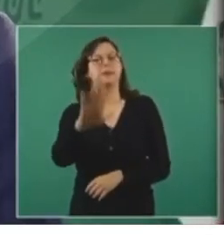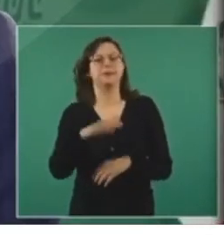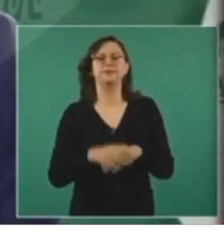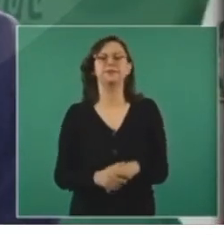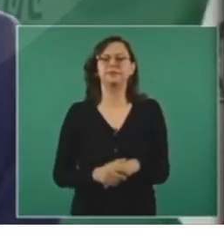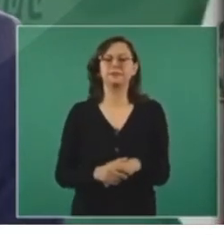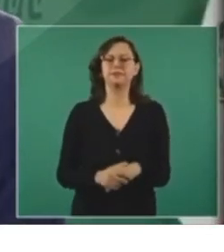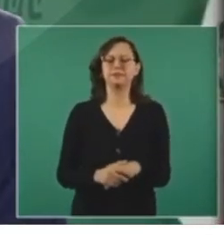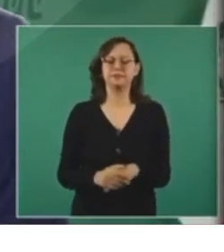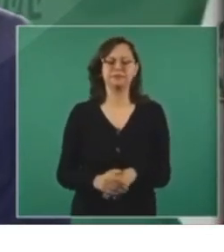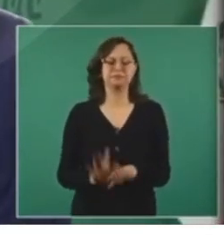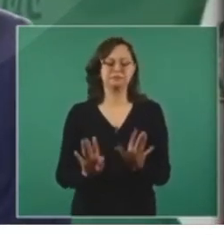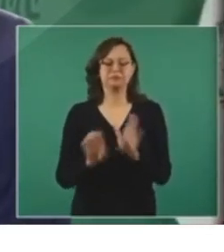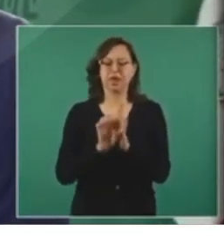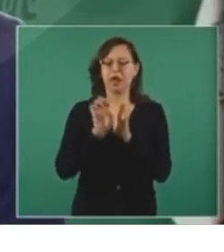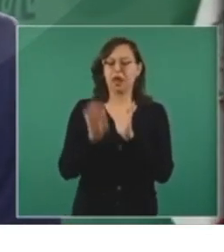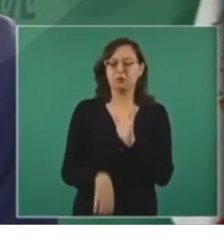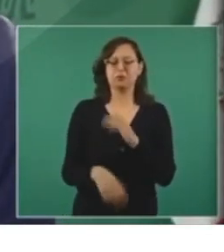de una fábrica